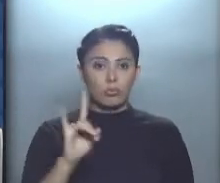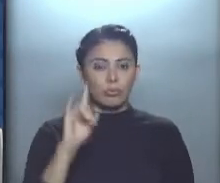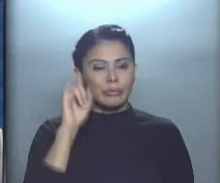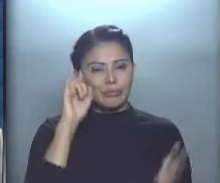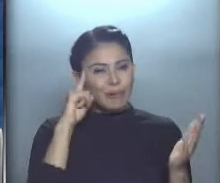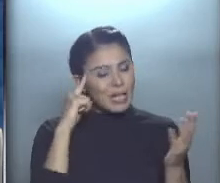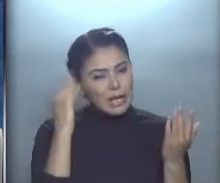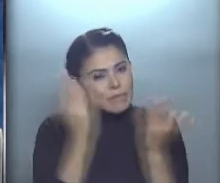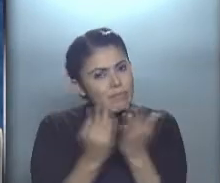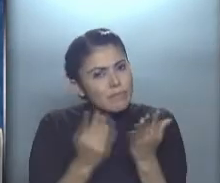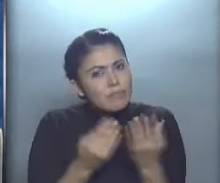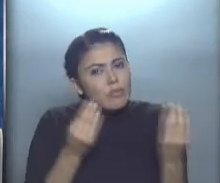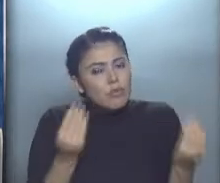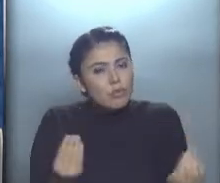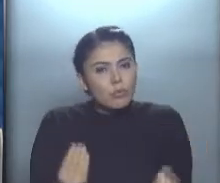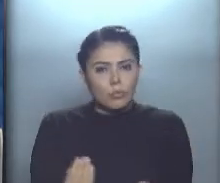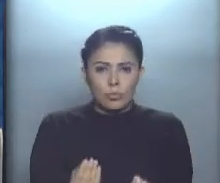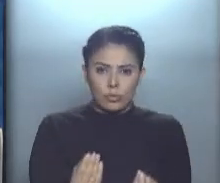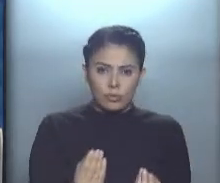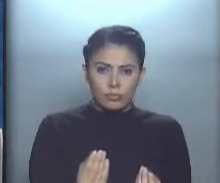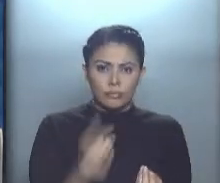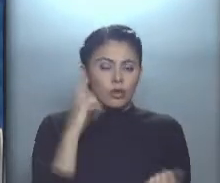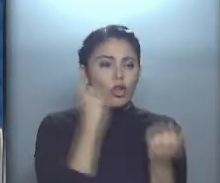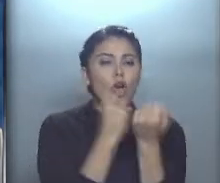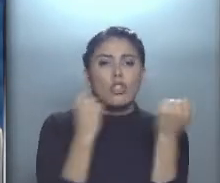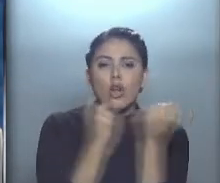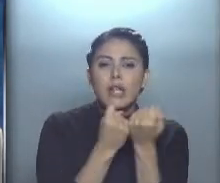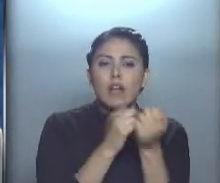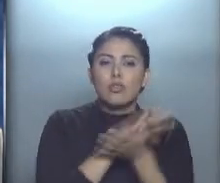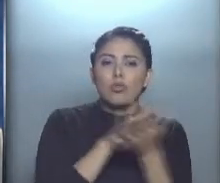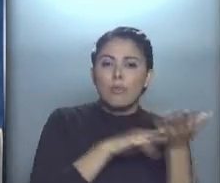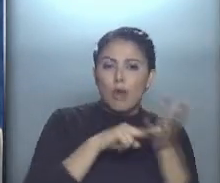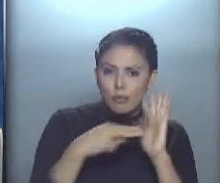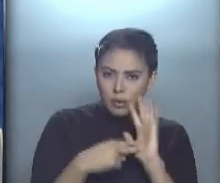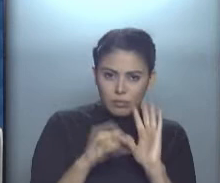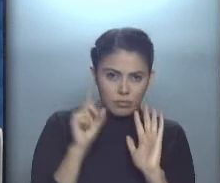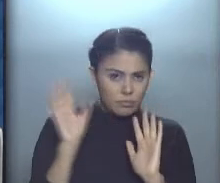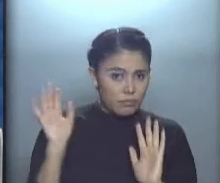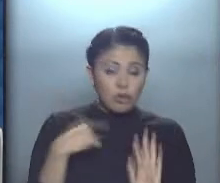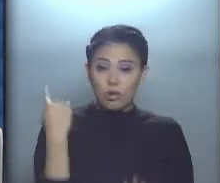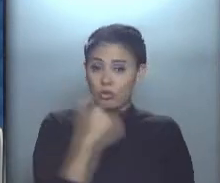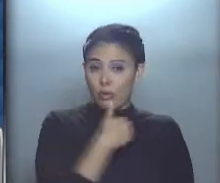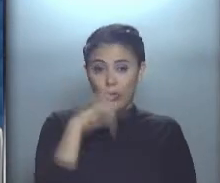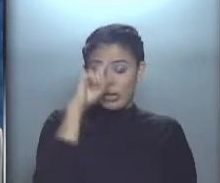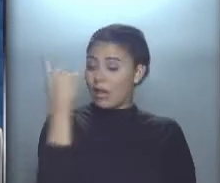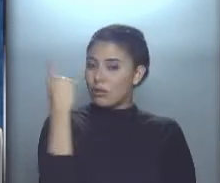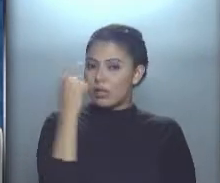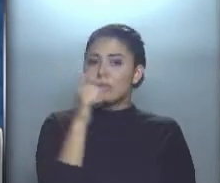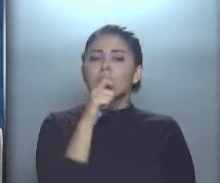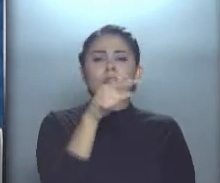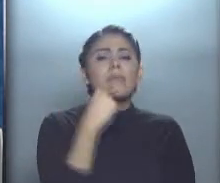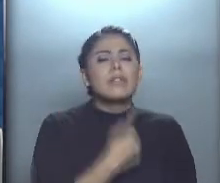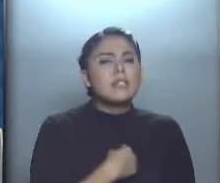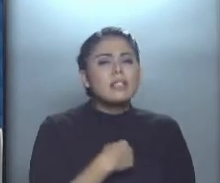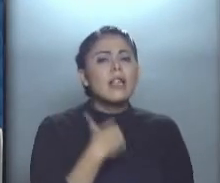evaluación respecto a el monitoreo de conflictos que le compete. Nosotros tenemos, usted me